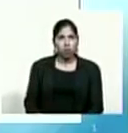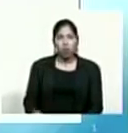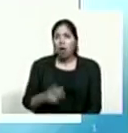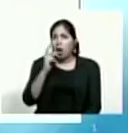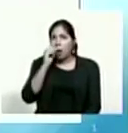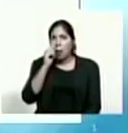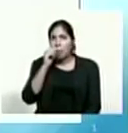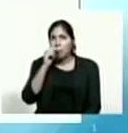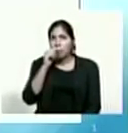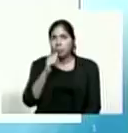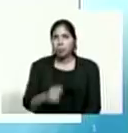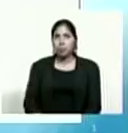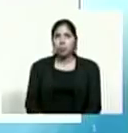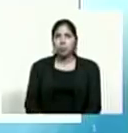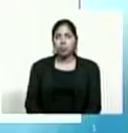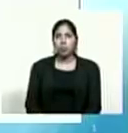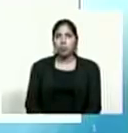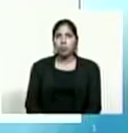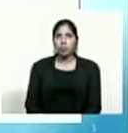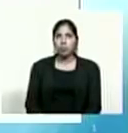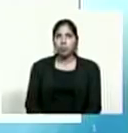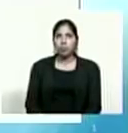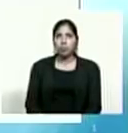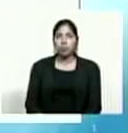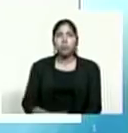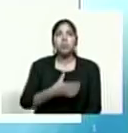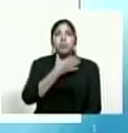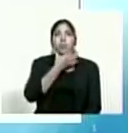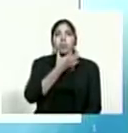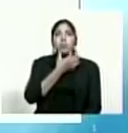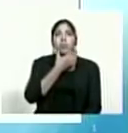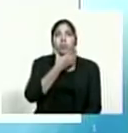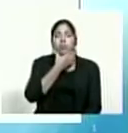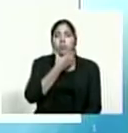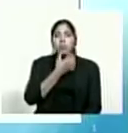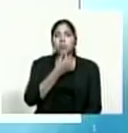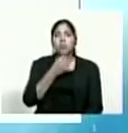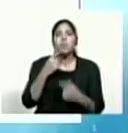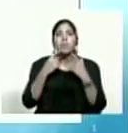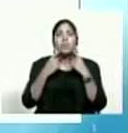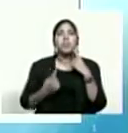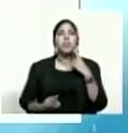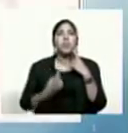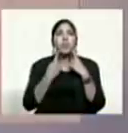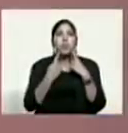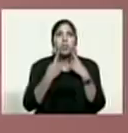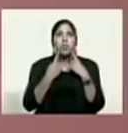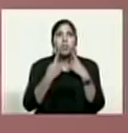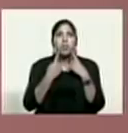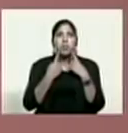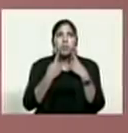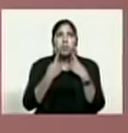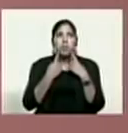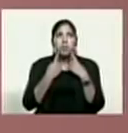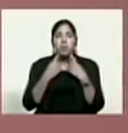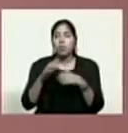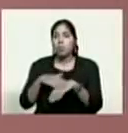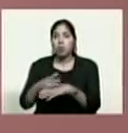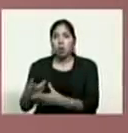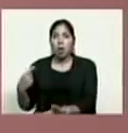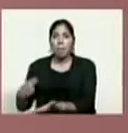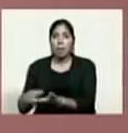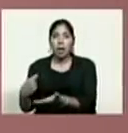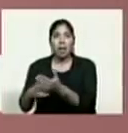metieron un gancho en el maxilar inferior izquierdo. Un guarimbero, porque Olivares no le pagó lo